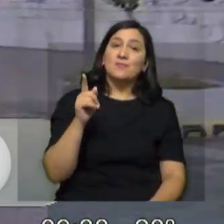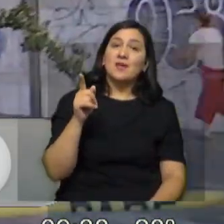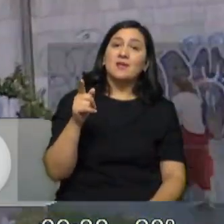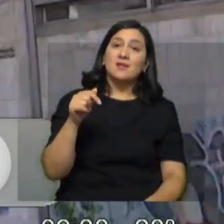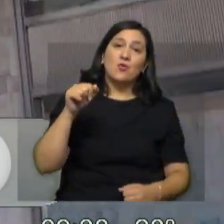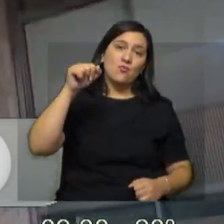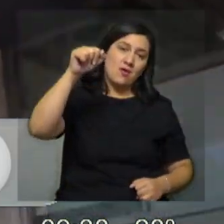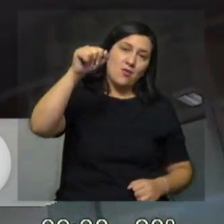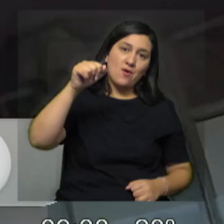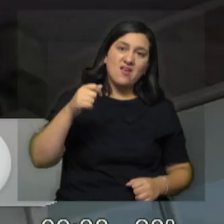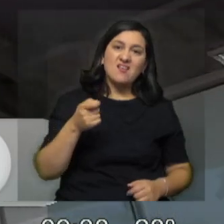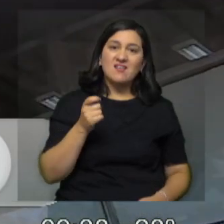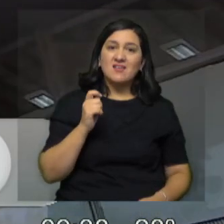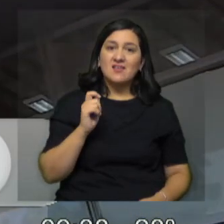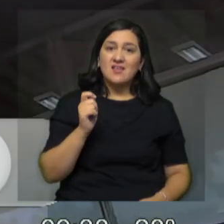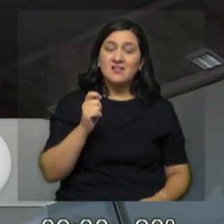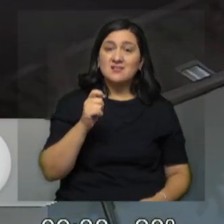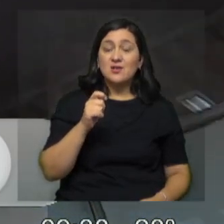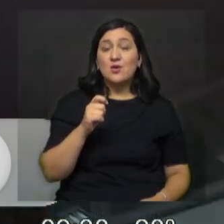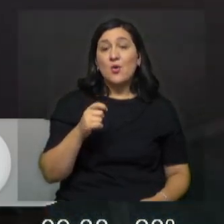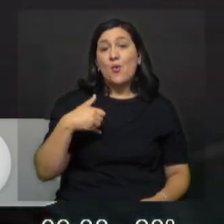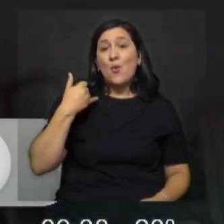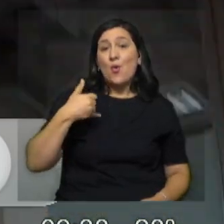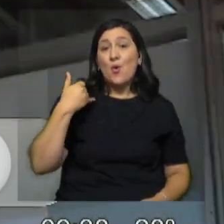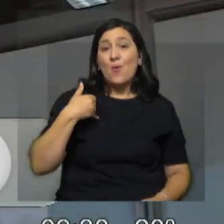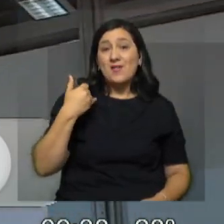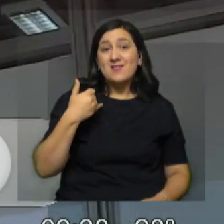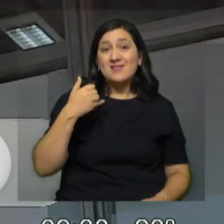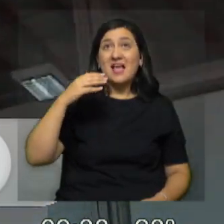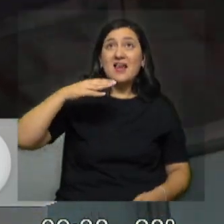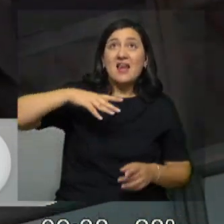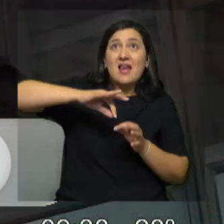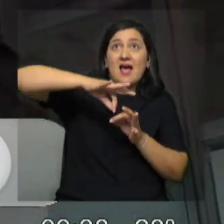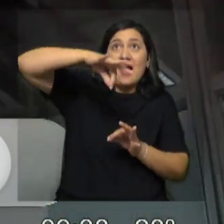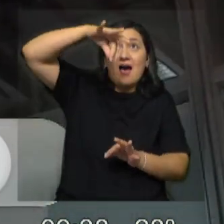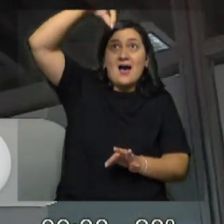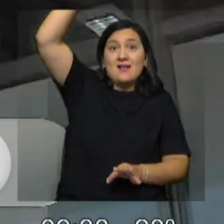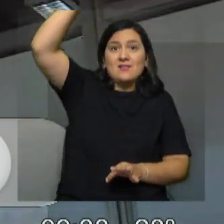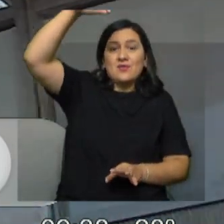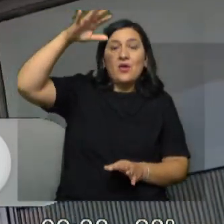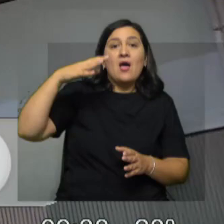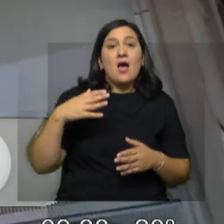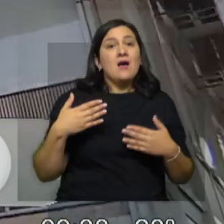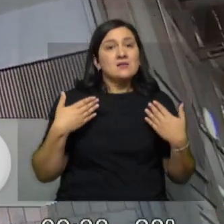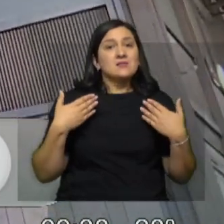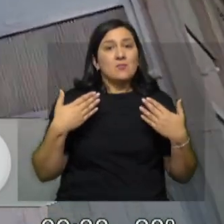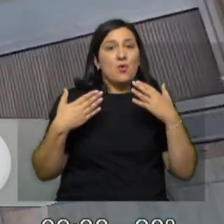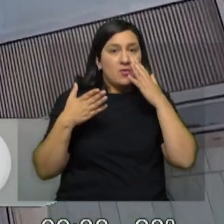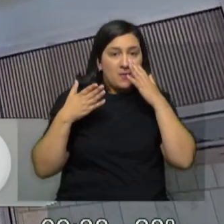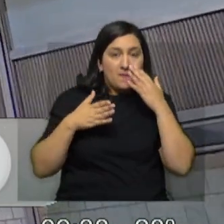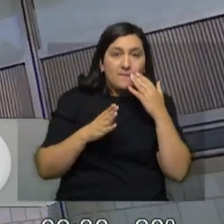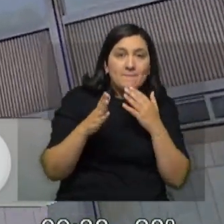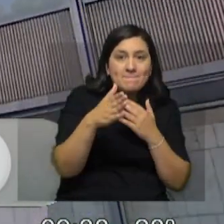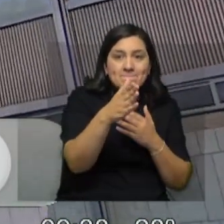héroe de la patria, ¿no? ¿Dónde? Acá tengo un chico que está de los que andan las alturas. Acá voy a ver si me meto por... Voy a ver si me meto por debajo